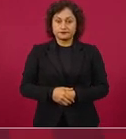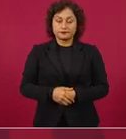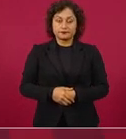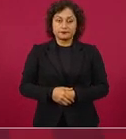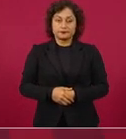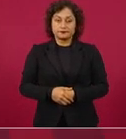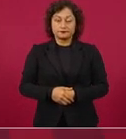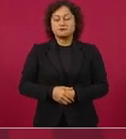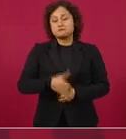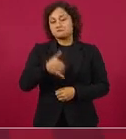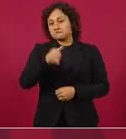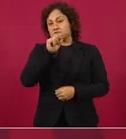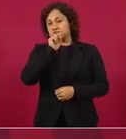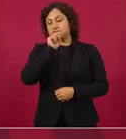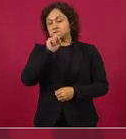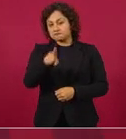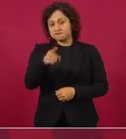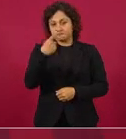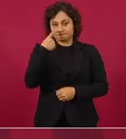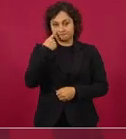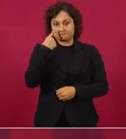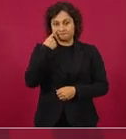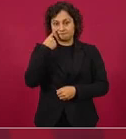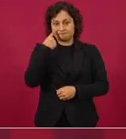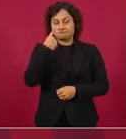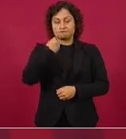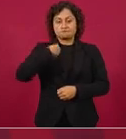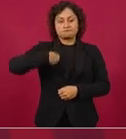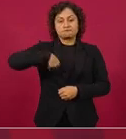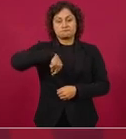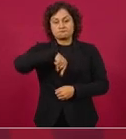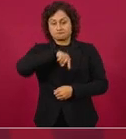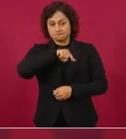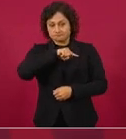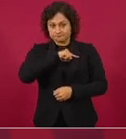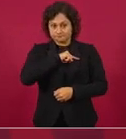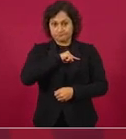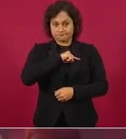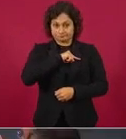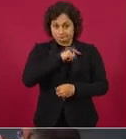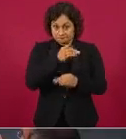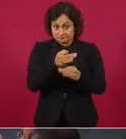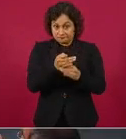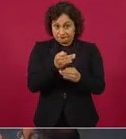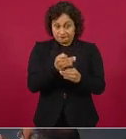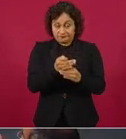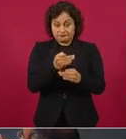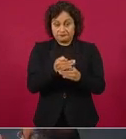estamos viviendo, y es la mejor manera de